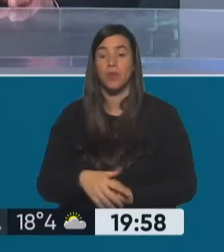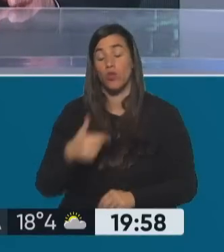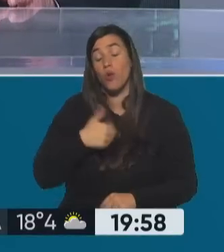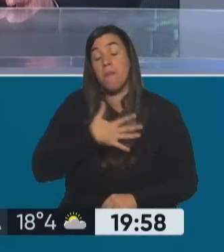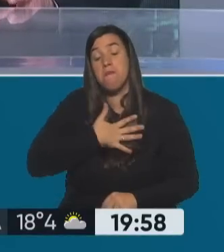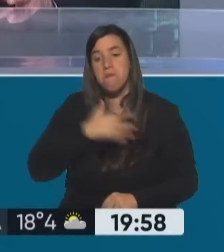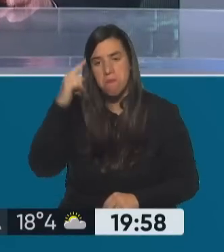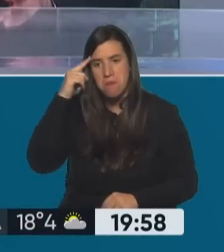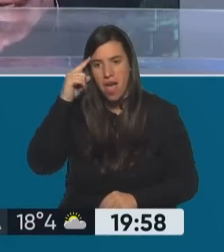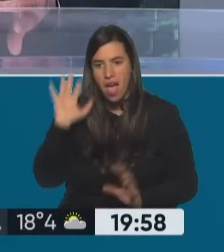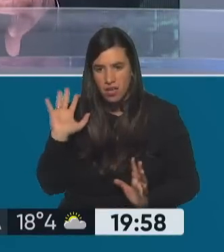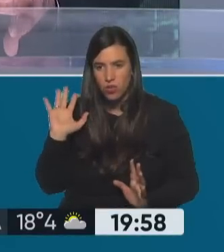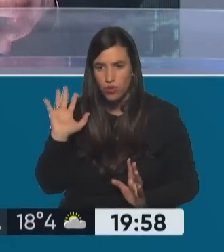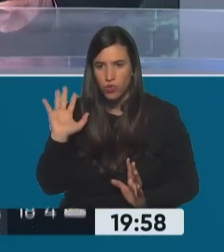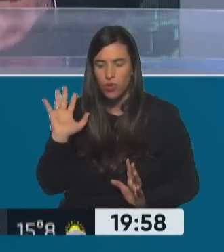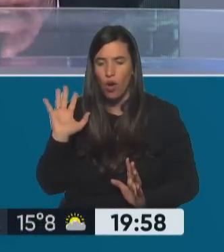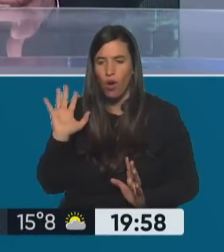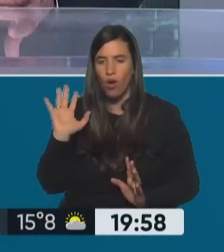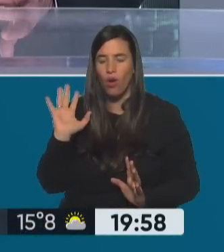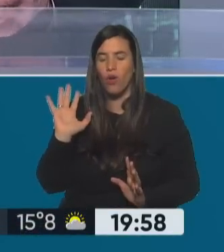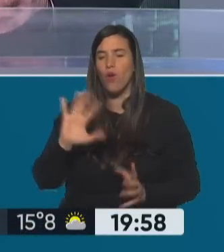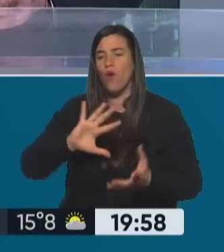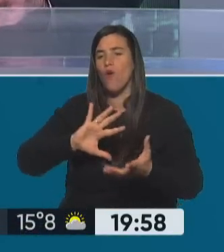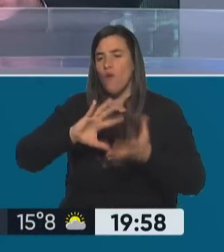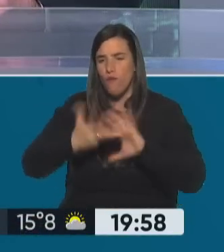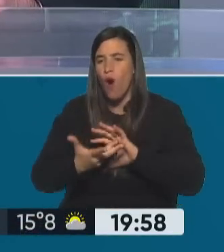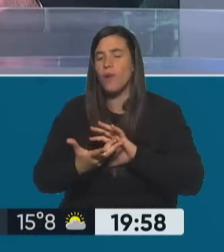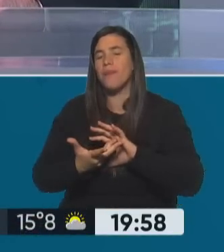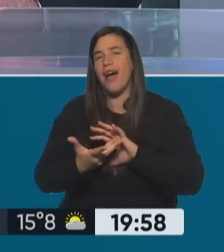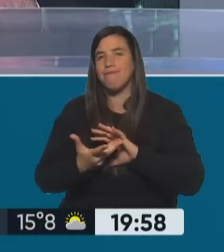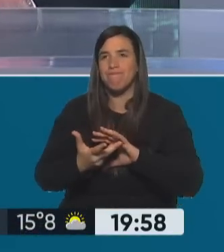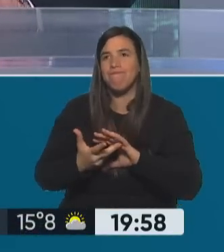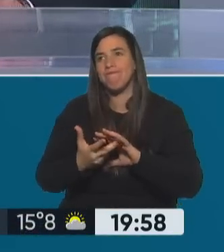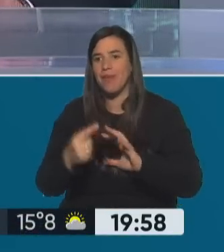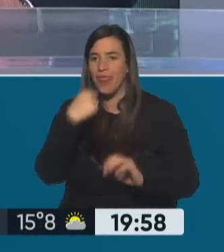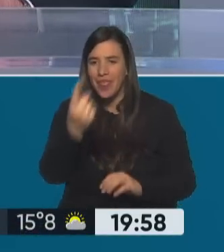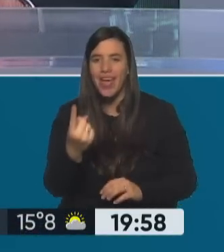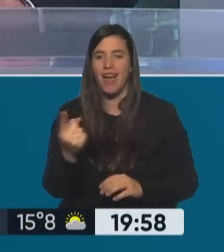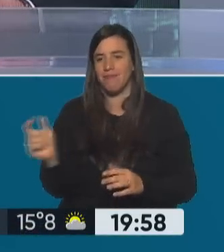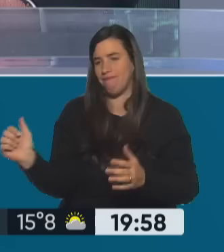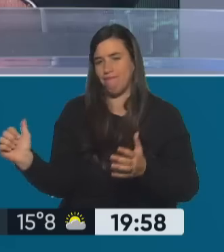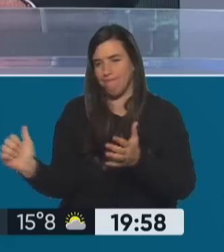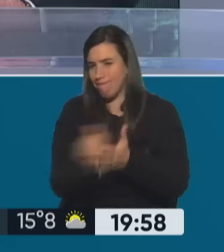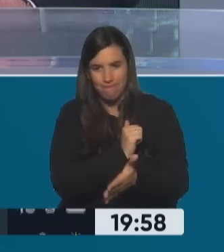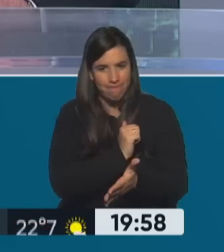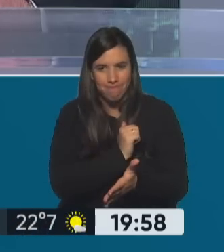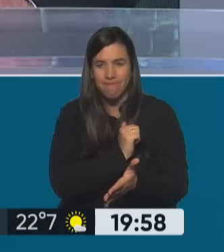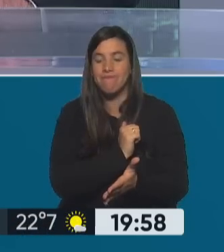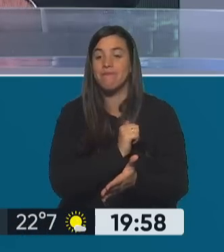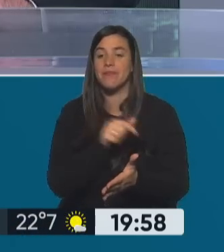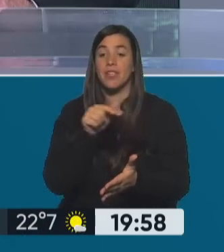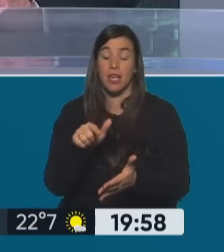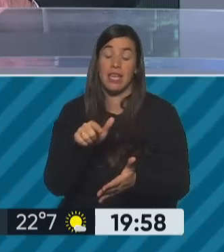saludable que se le ponga en las narices, vía recurso de revocatoria por nulidad de sentencia, el